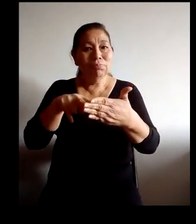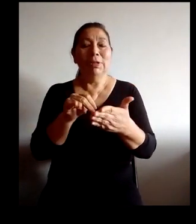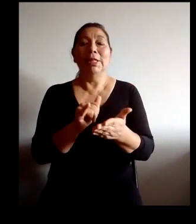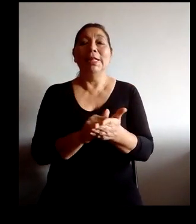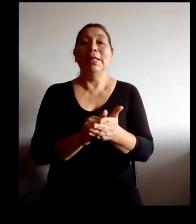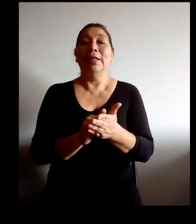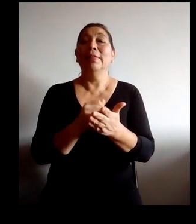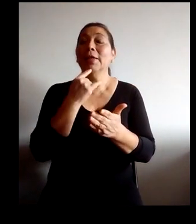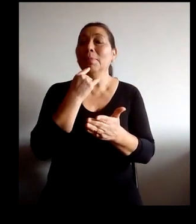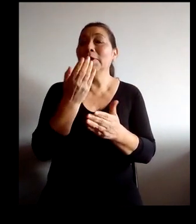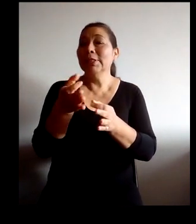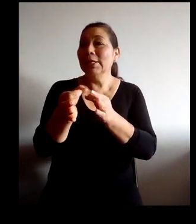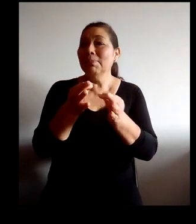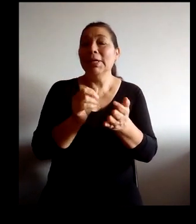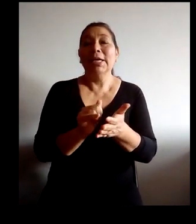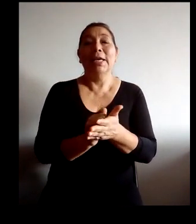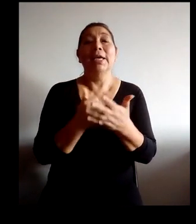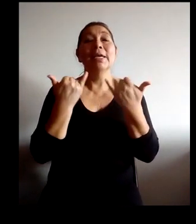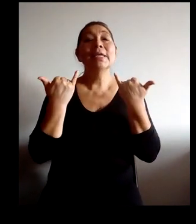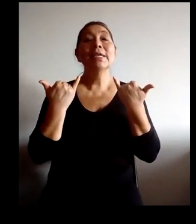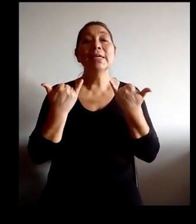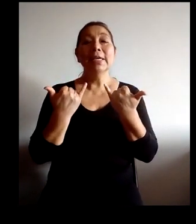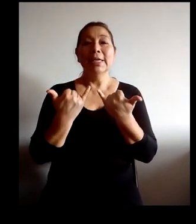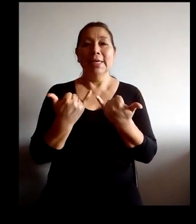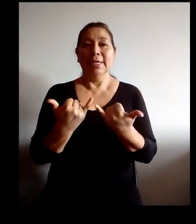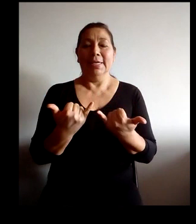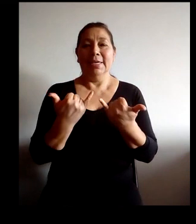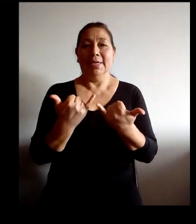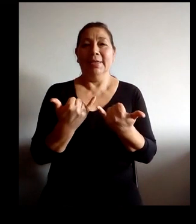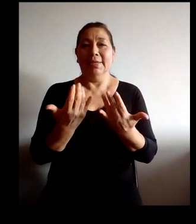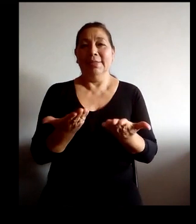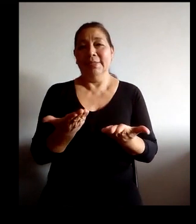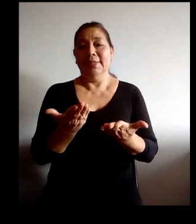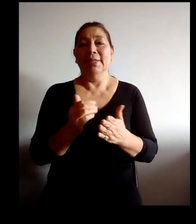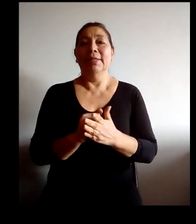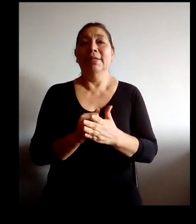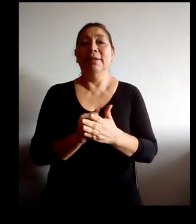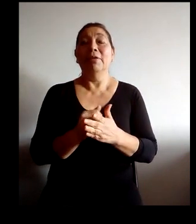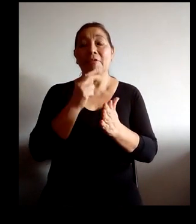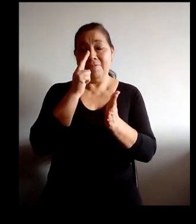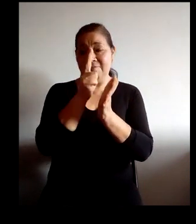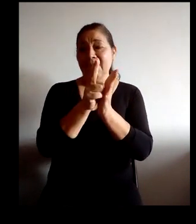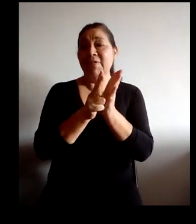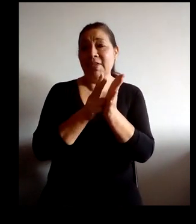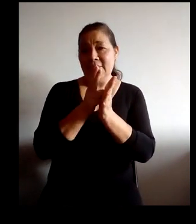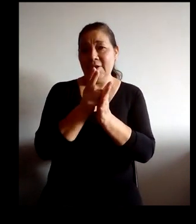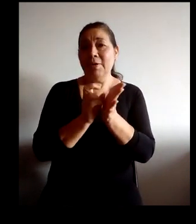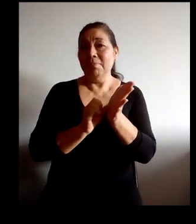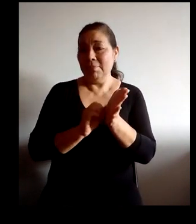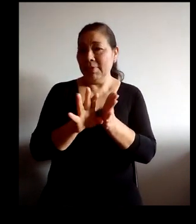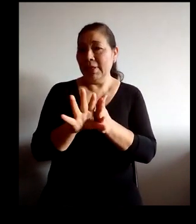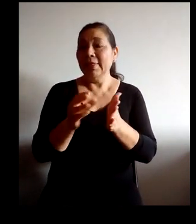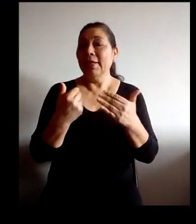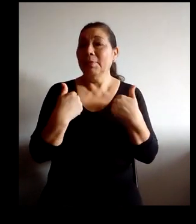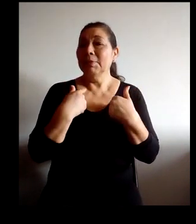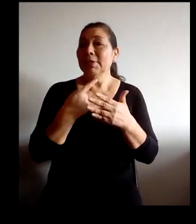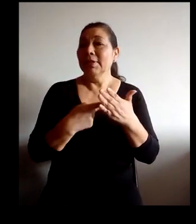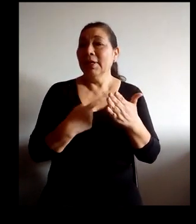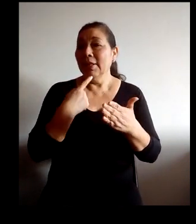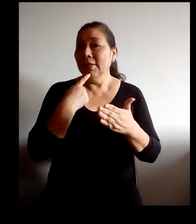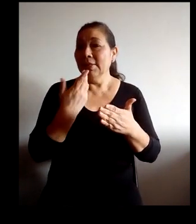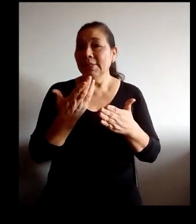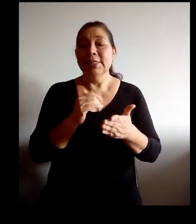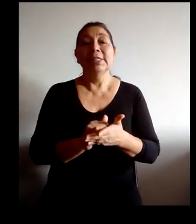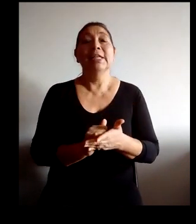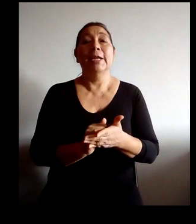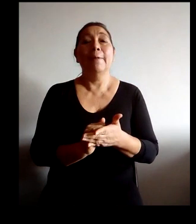diapositiva. Y debemos citar el criterio señalado en el expediente 2973 del 2010, en el cual expresamente el